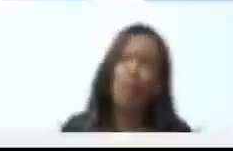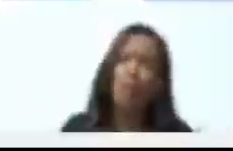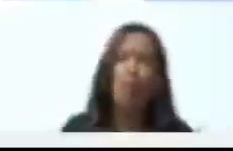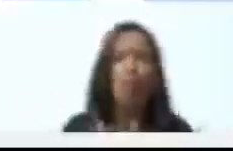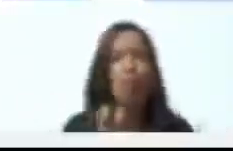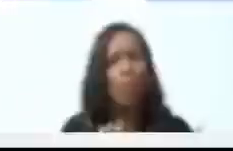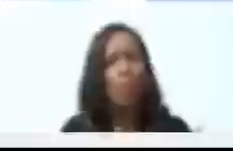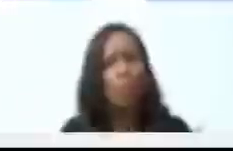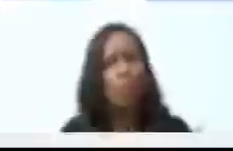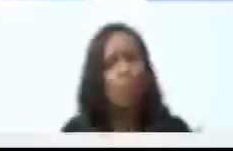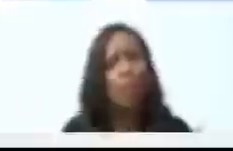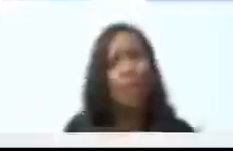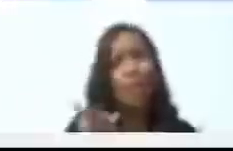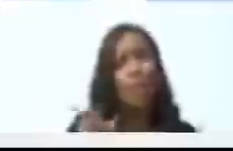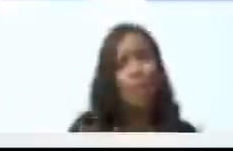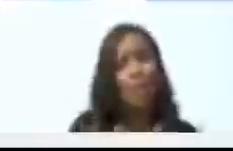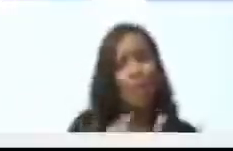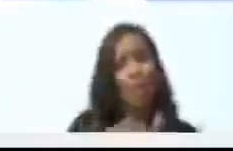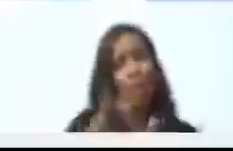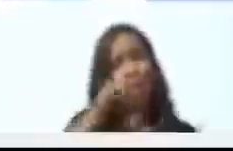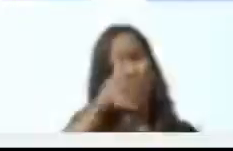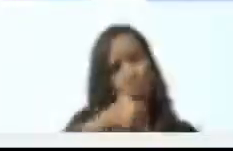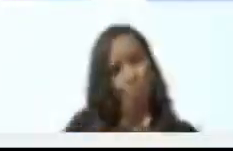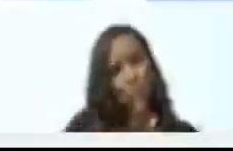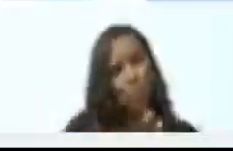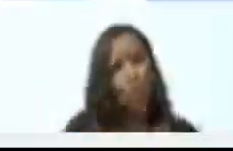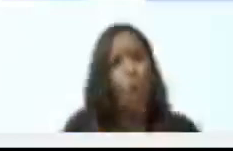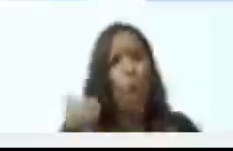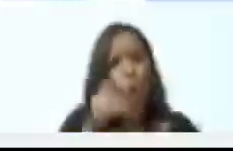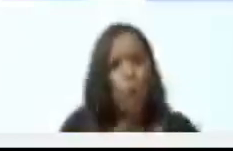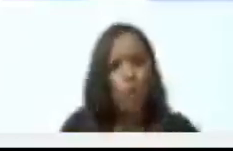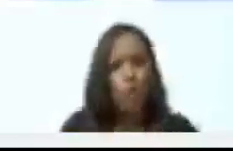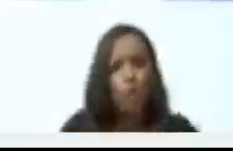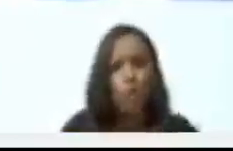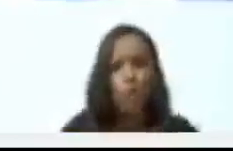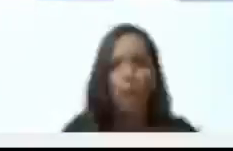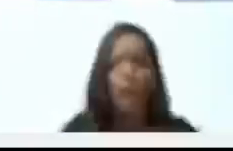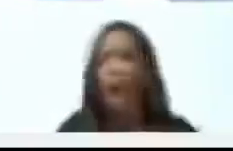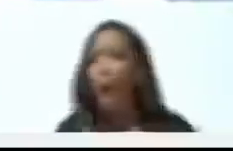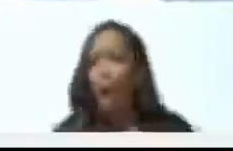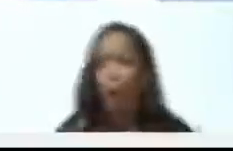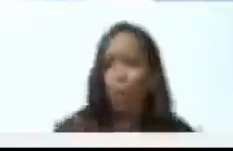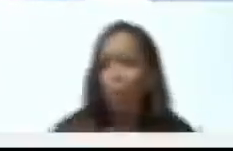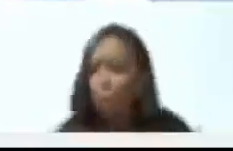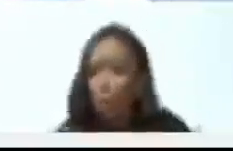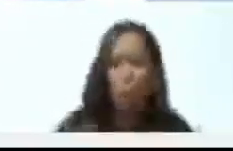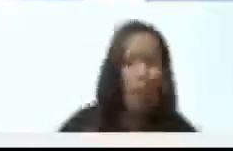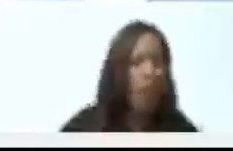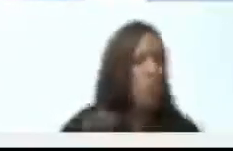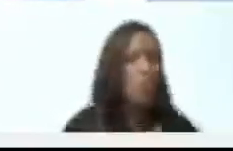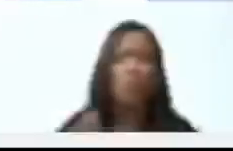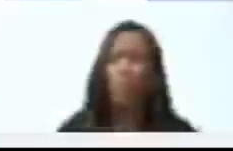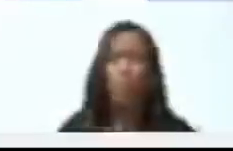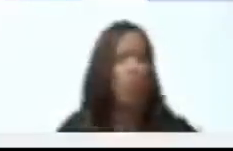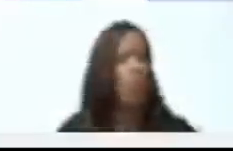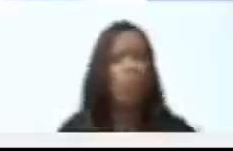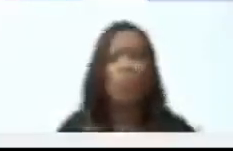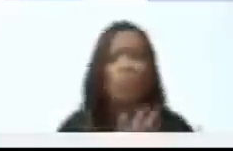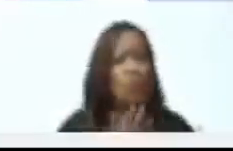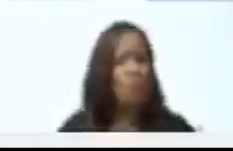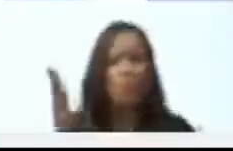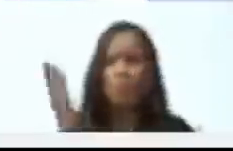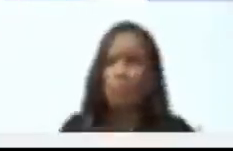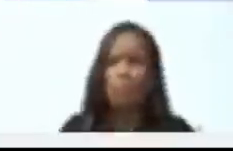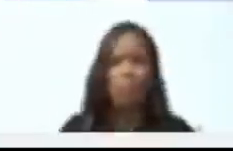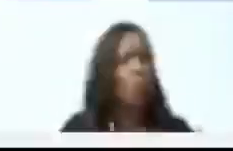comisión y que conozcamos de la iniciativa y procedamos a sancionarla en el día de hoy. El